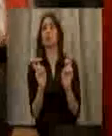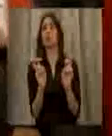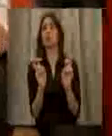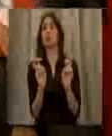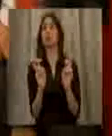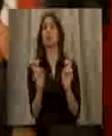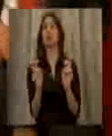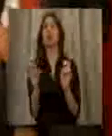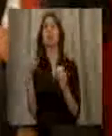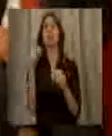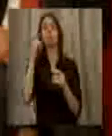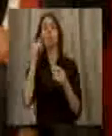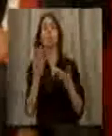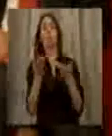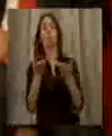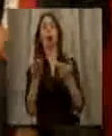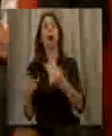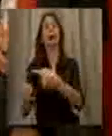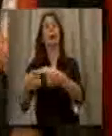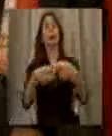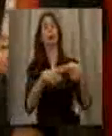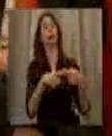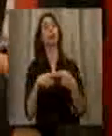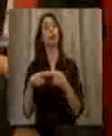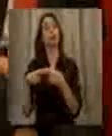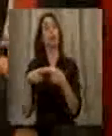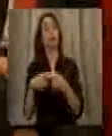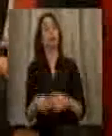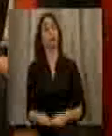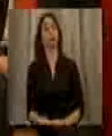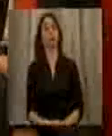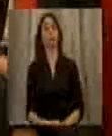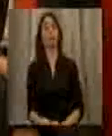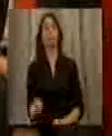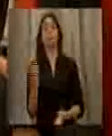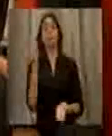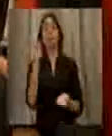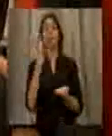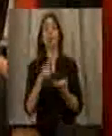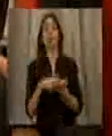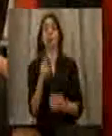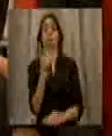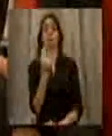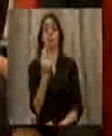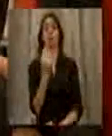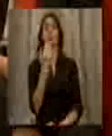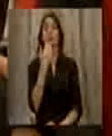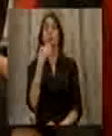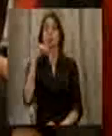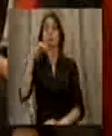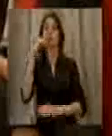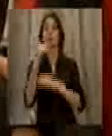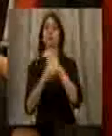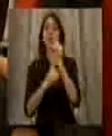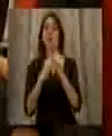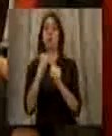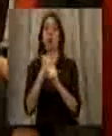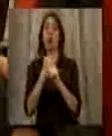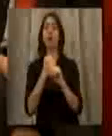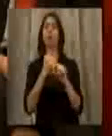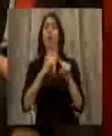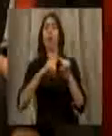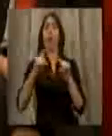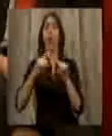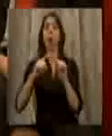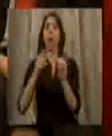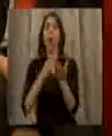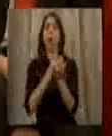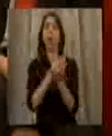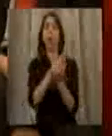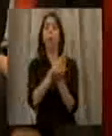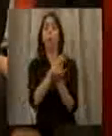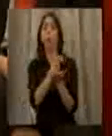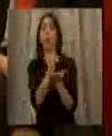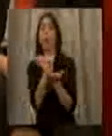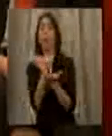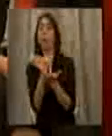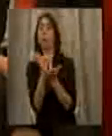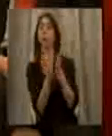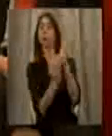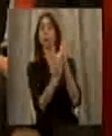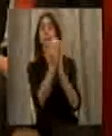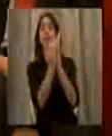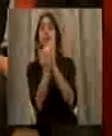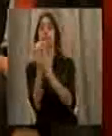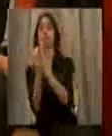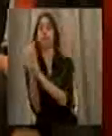el sector social. El 2012 también fue un año de avance en otras